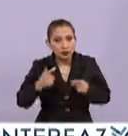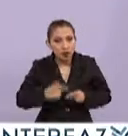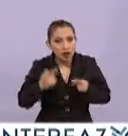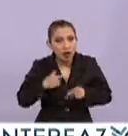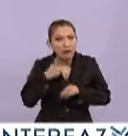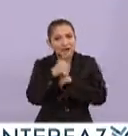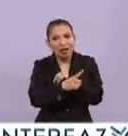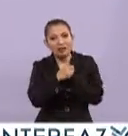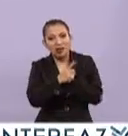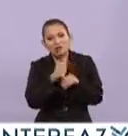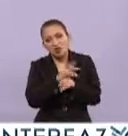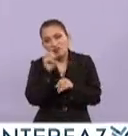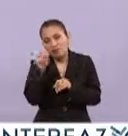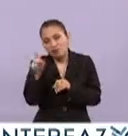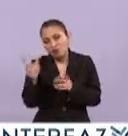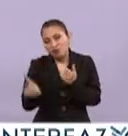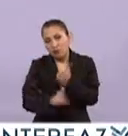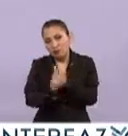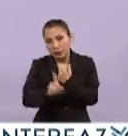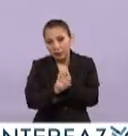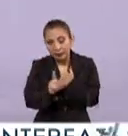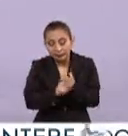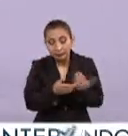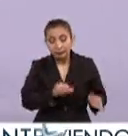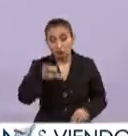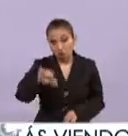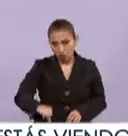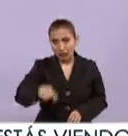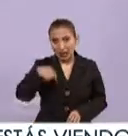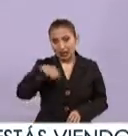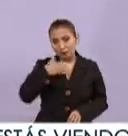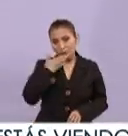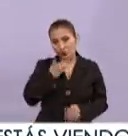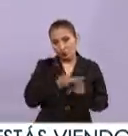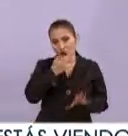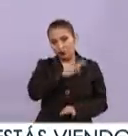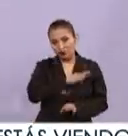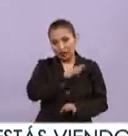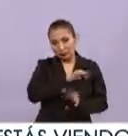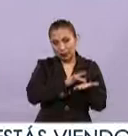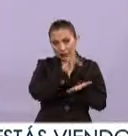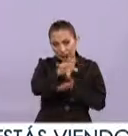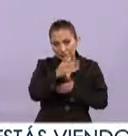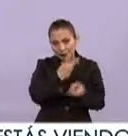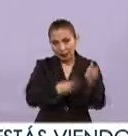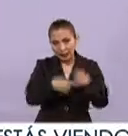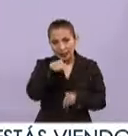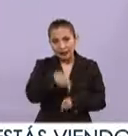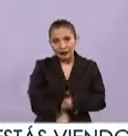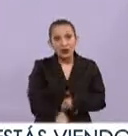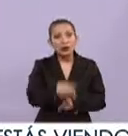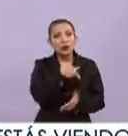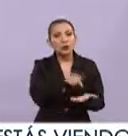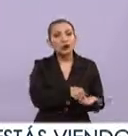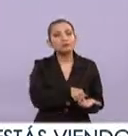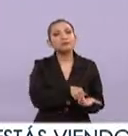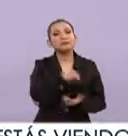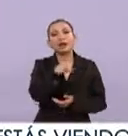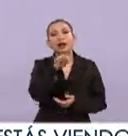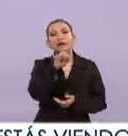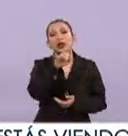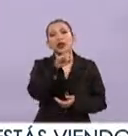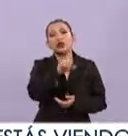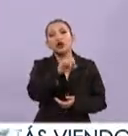personas afectadas por estas situaciones. Y bueno, hoy estamos muy felices y agradecemos muchísimo que nos acompañe en el estudio